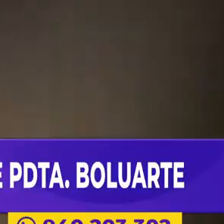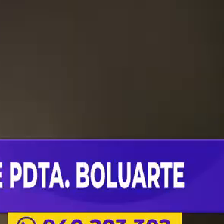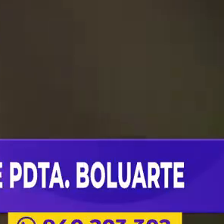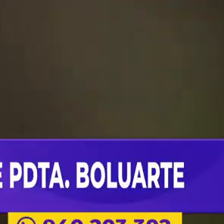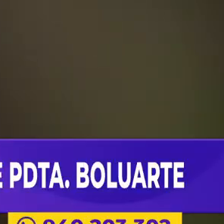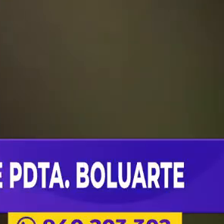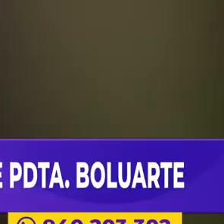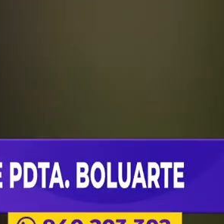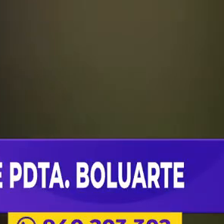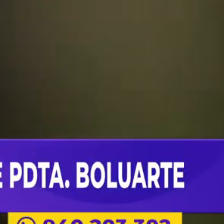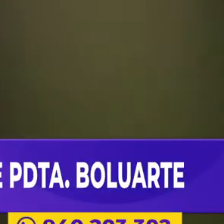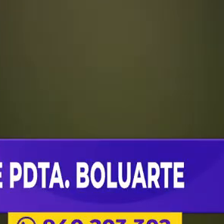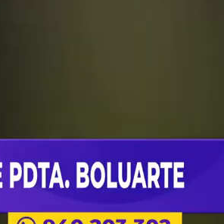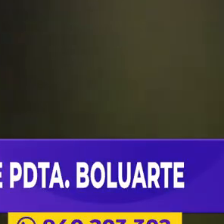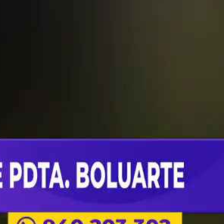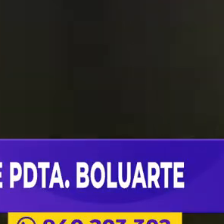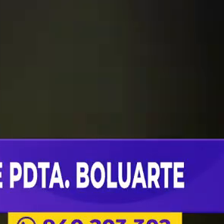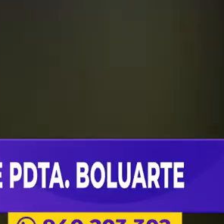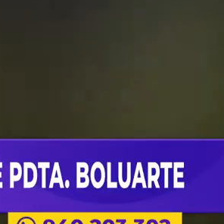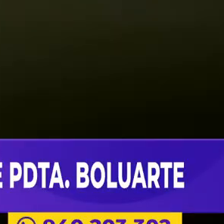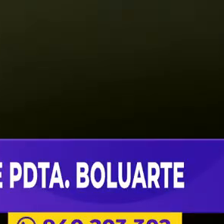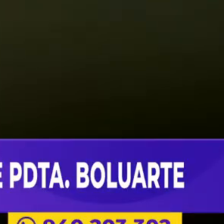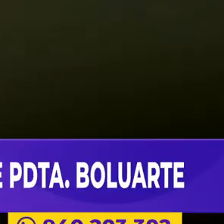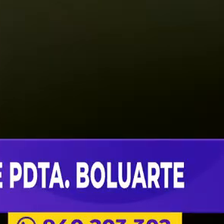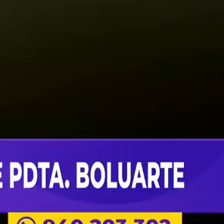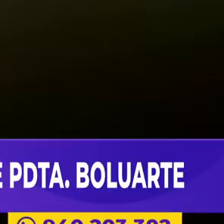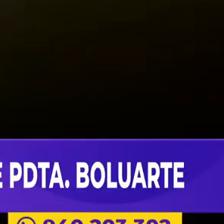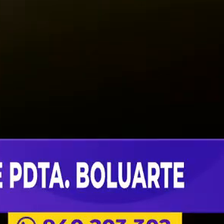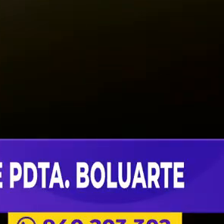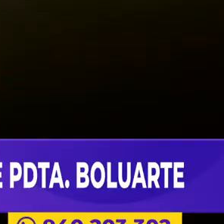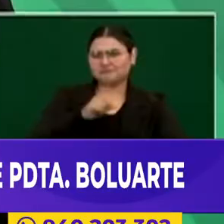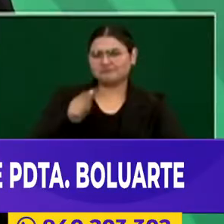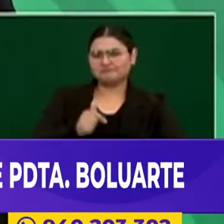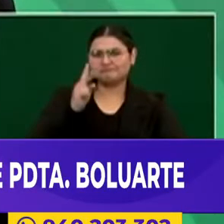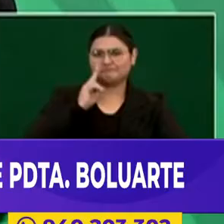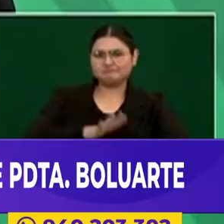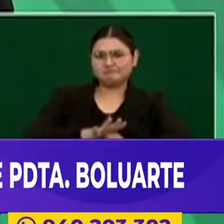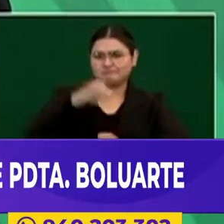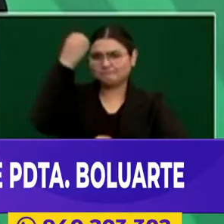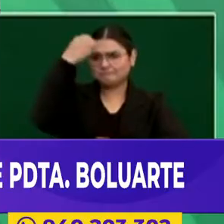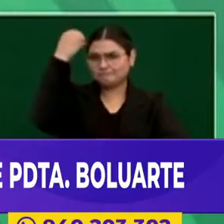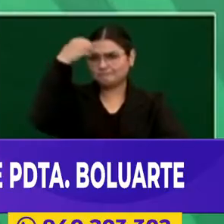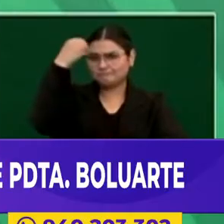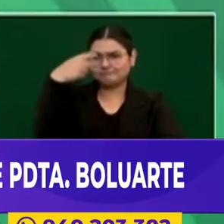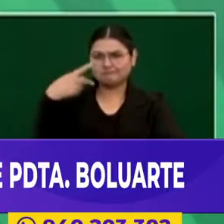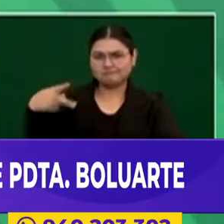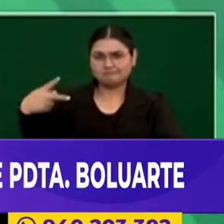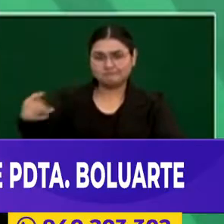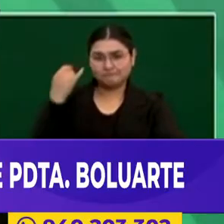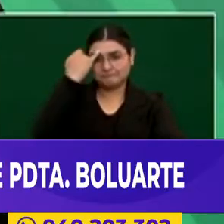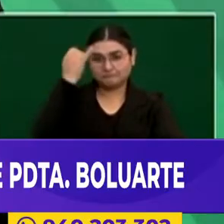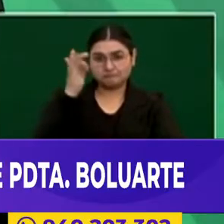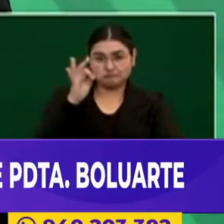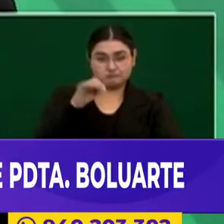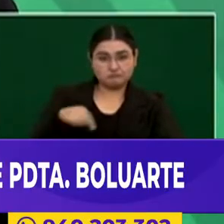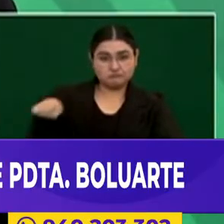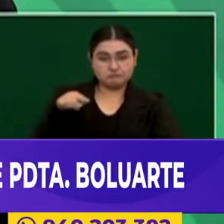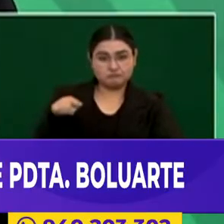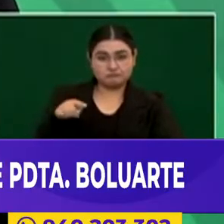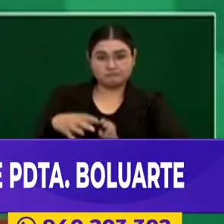que la destitución de Pedro Castillo fue un golpe de Estado. Si ellos dicen